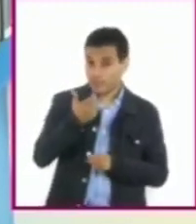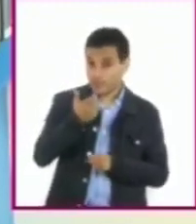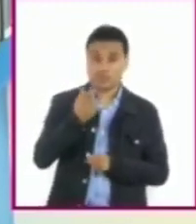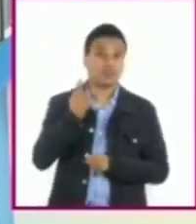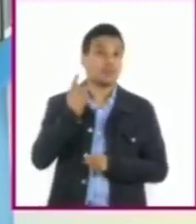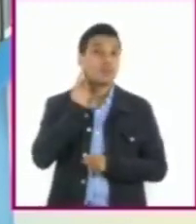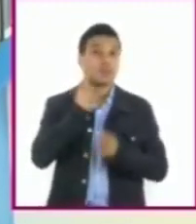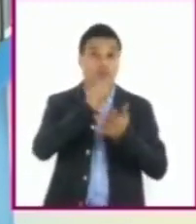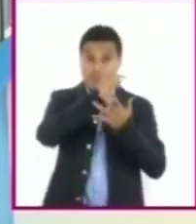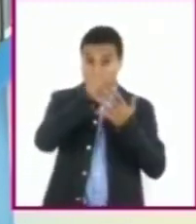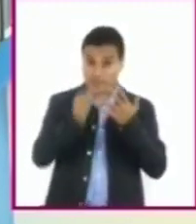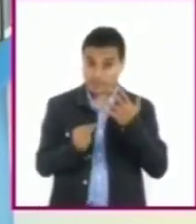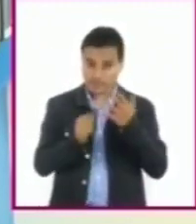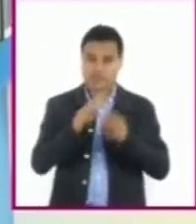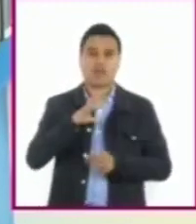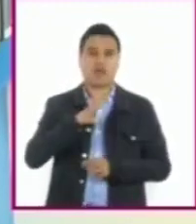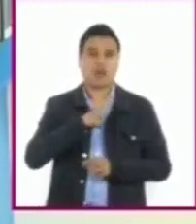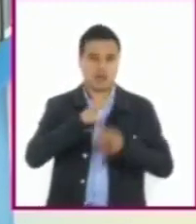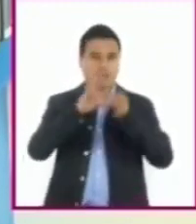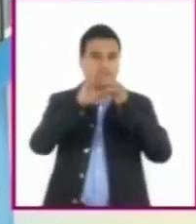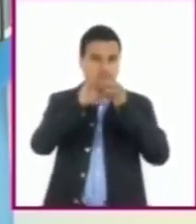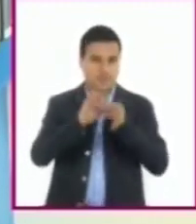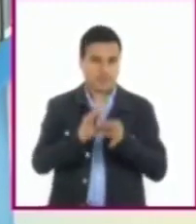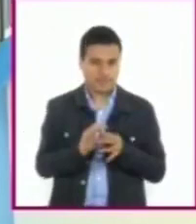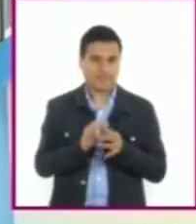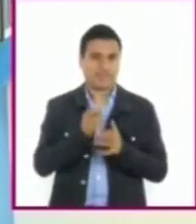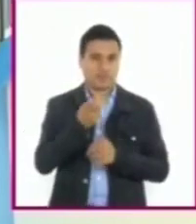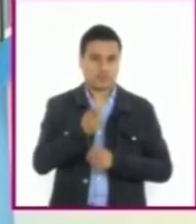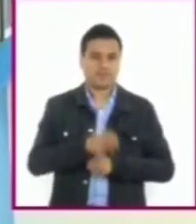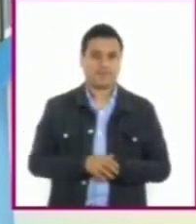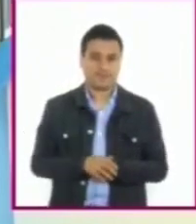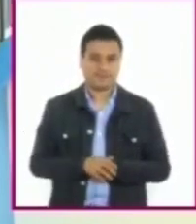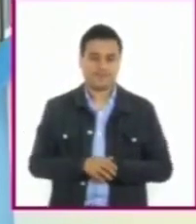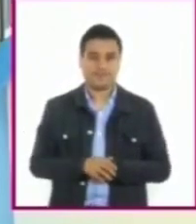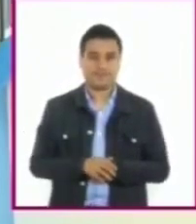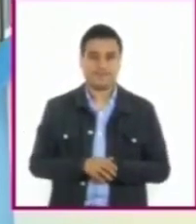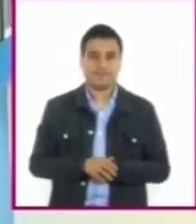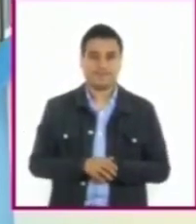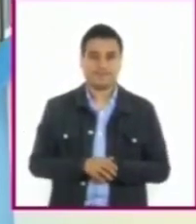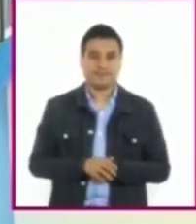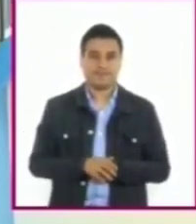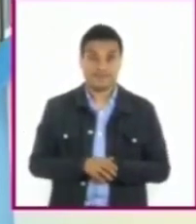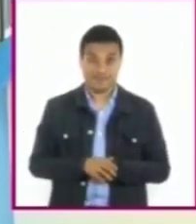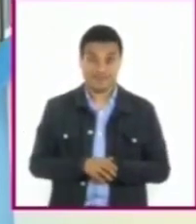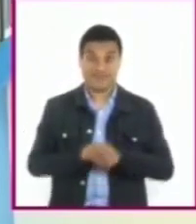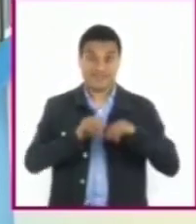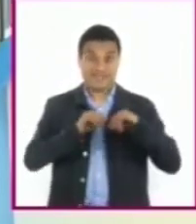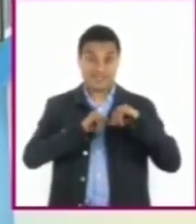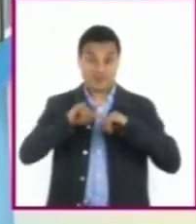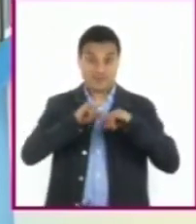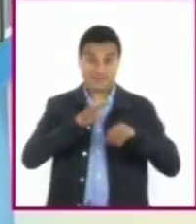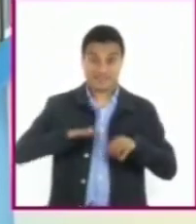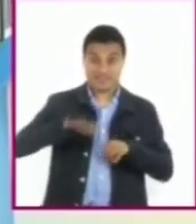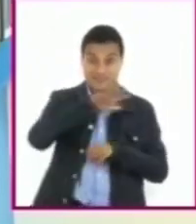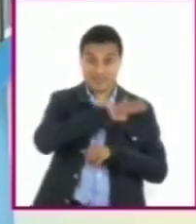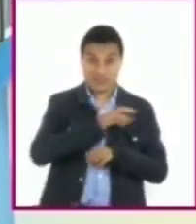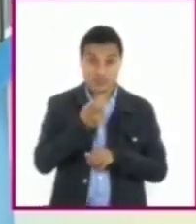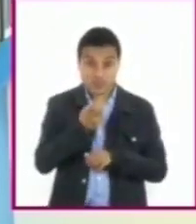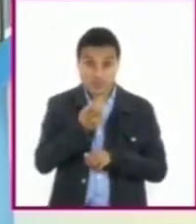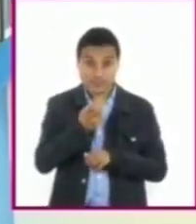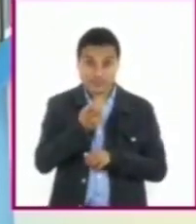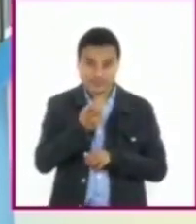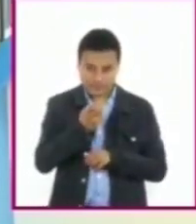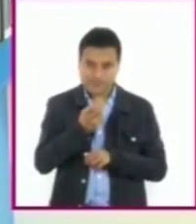y políticos que lo integran y la estrecha relación con el ser humano. El espacio geográfico es el resultado de